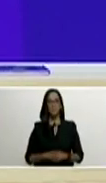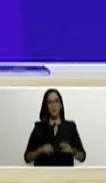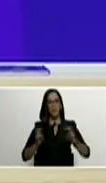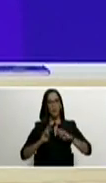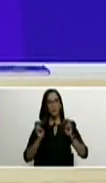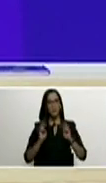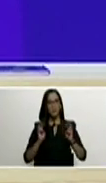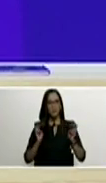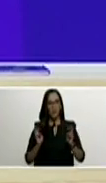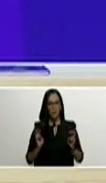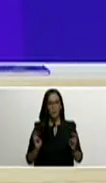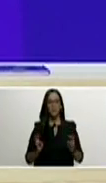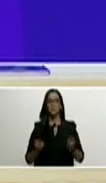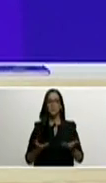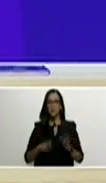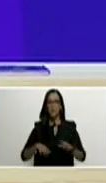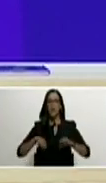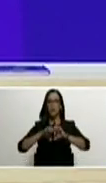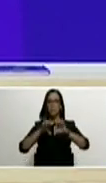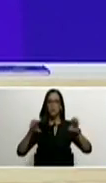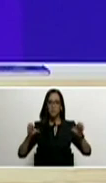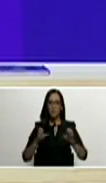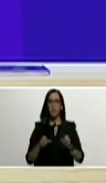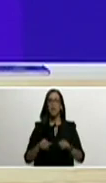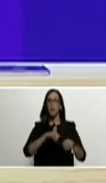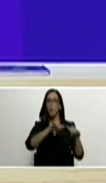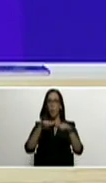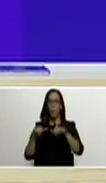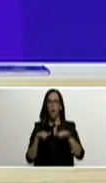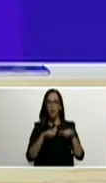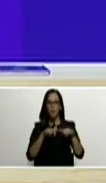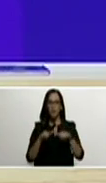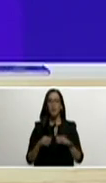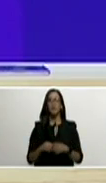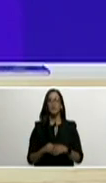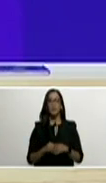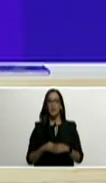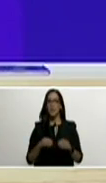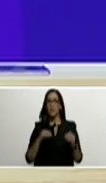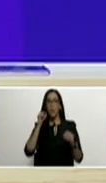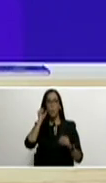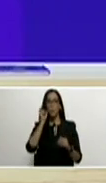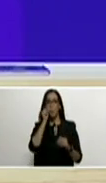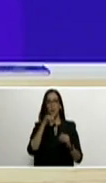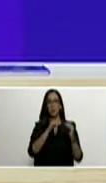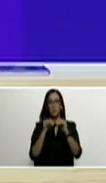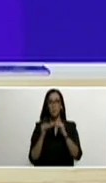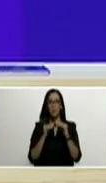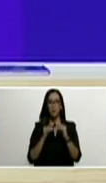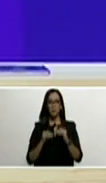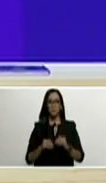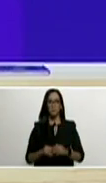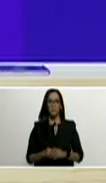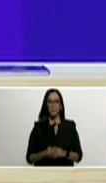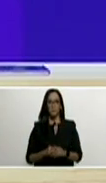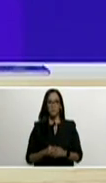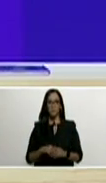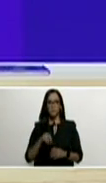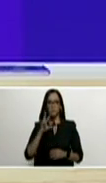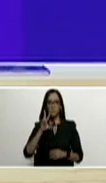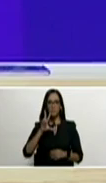de pedagogía, igualdad, equidad de género, entre otros. Tercer